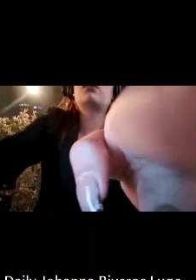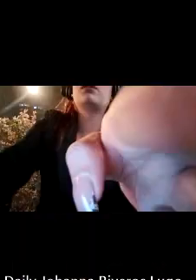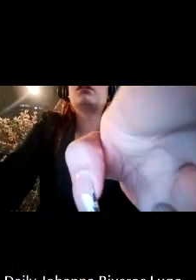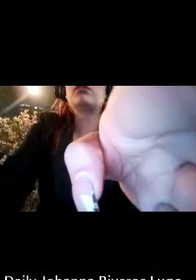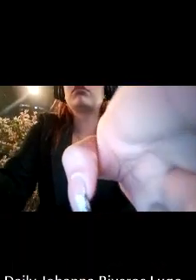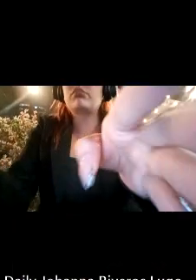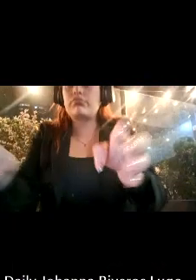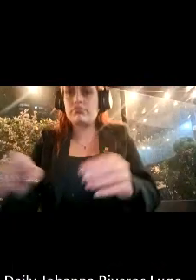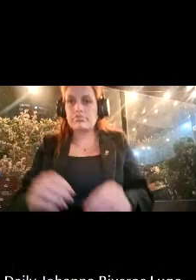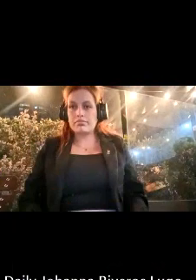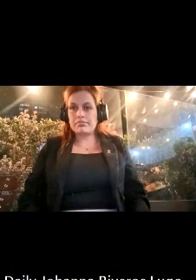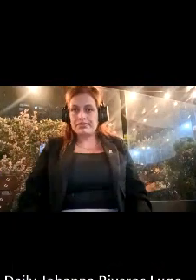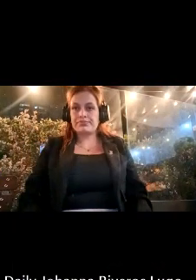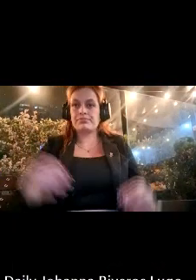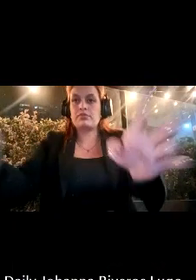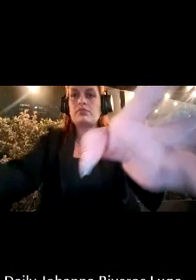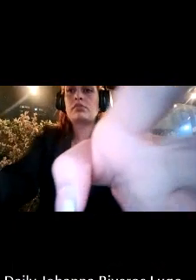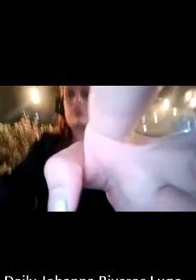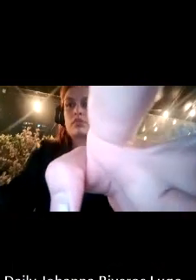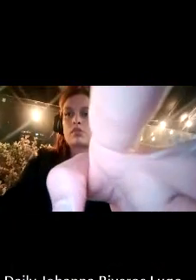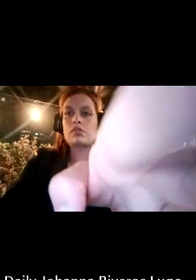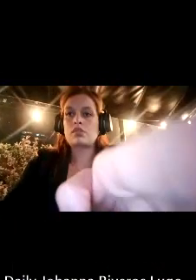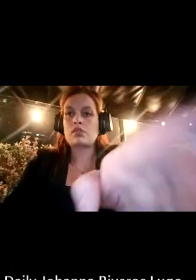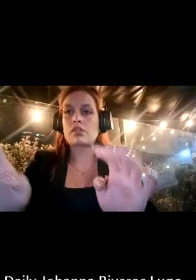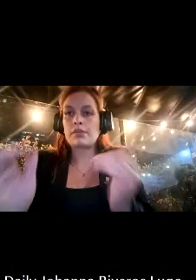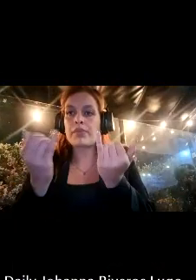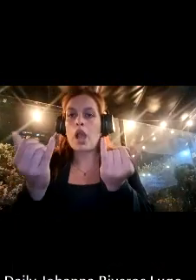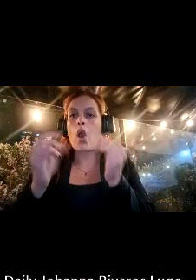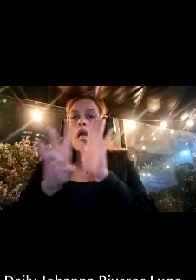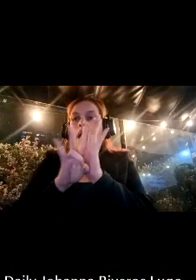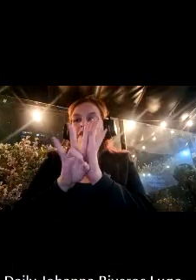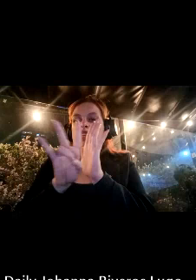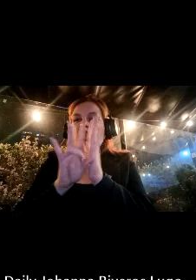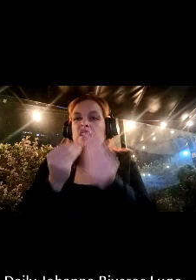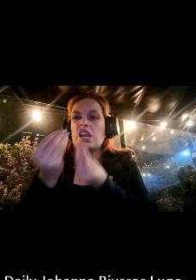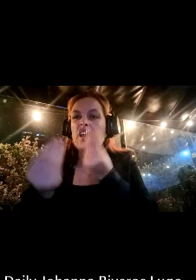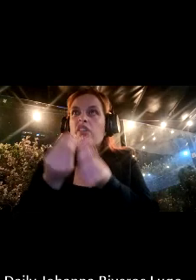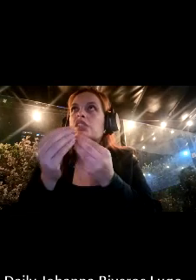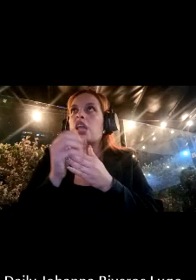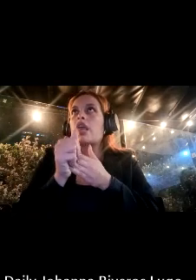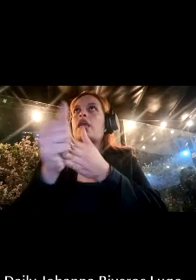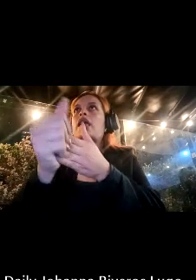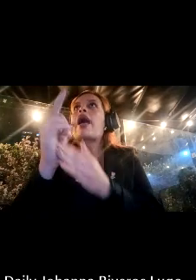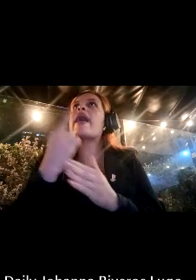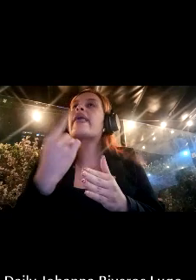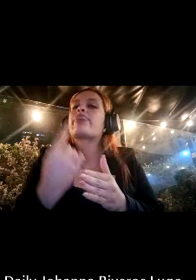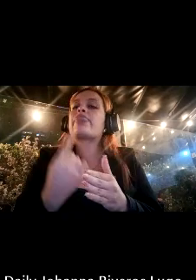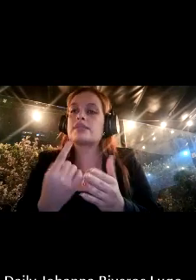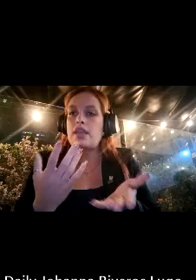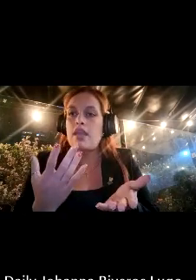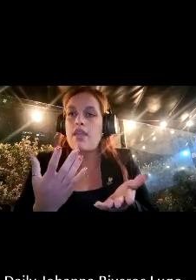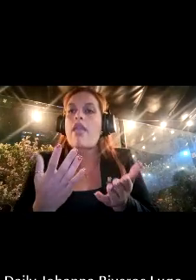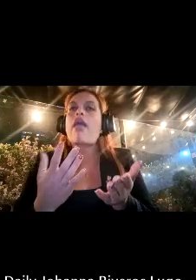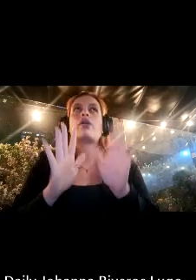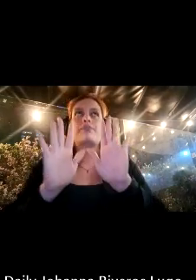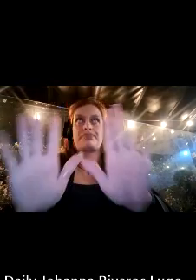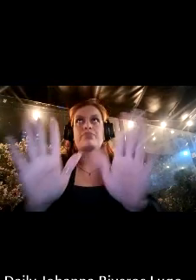la presentación de nuestra evidencia, el trabajo que se va a desarrollar. Como les decía al